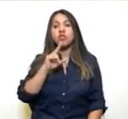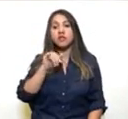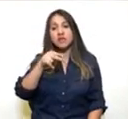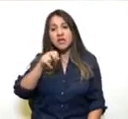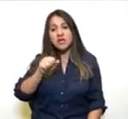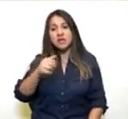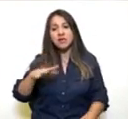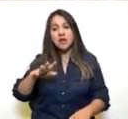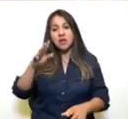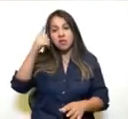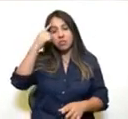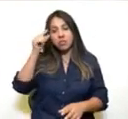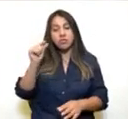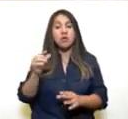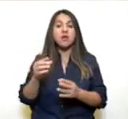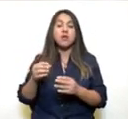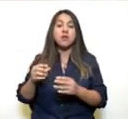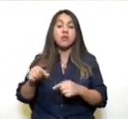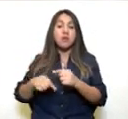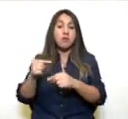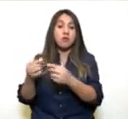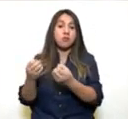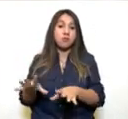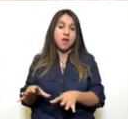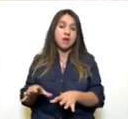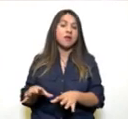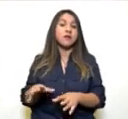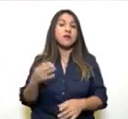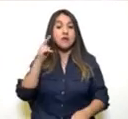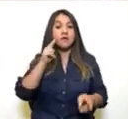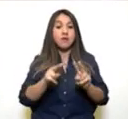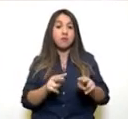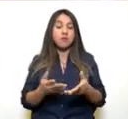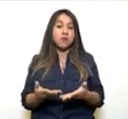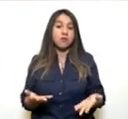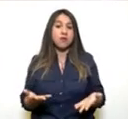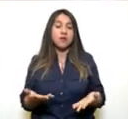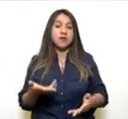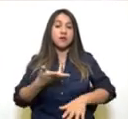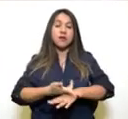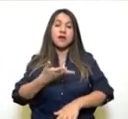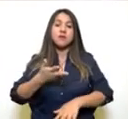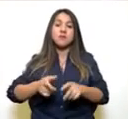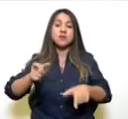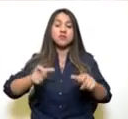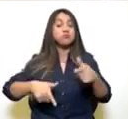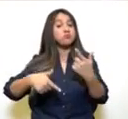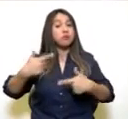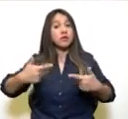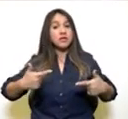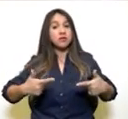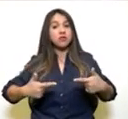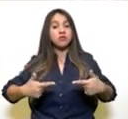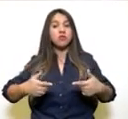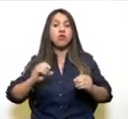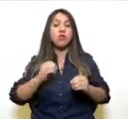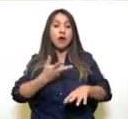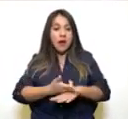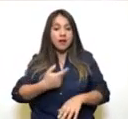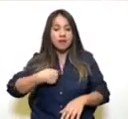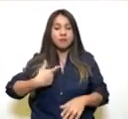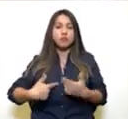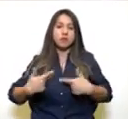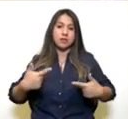y es así como nosotros vemos que hay políticos o habemos políticos